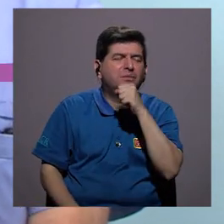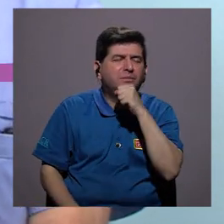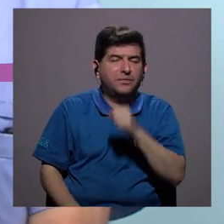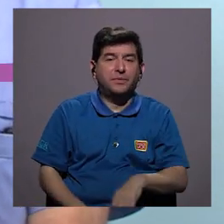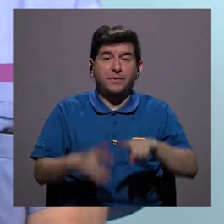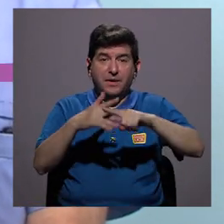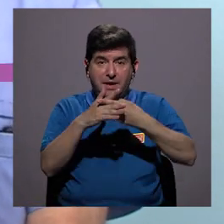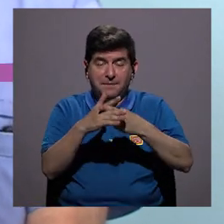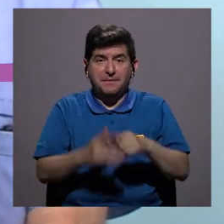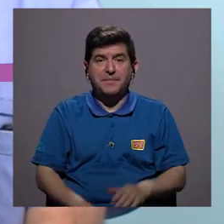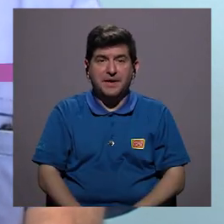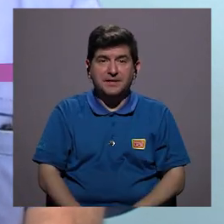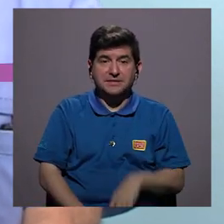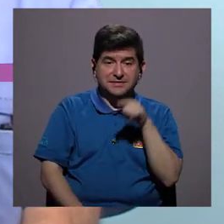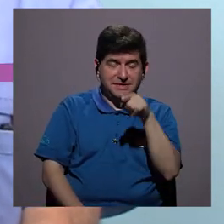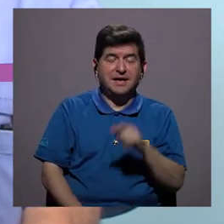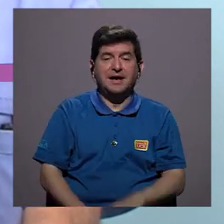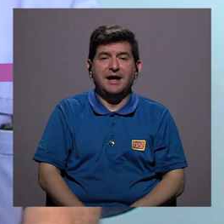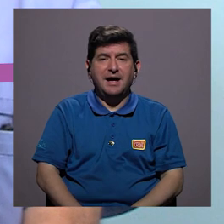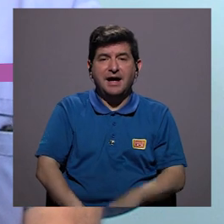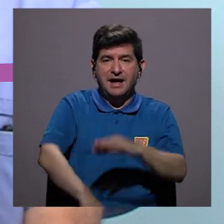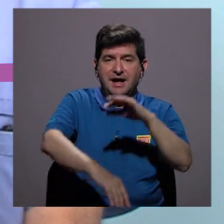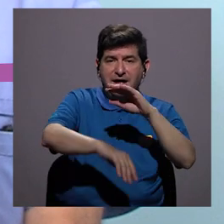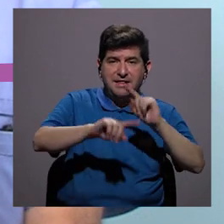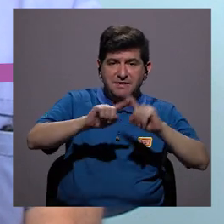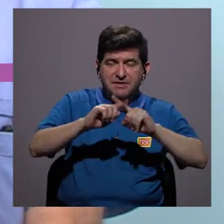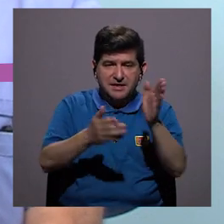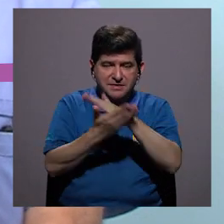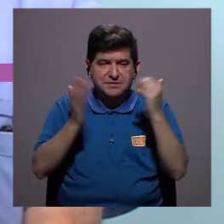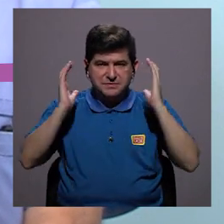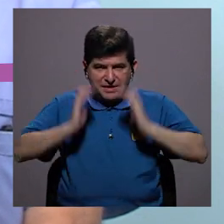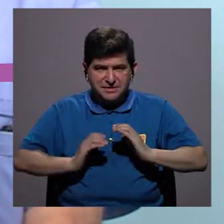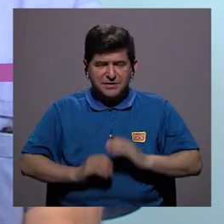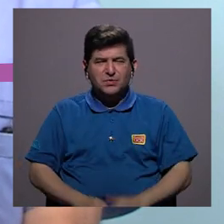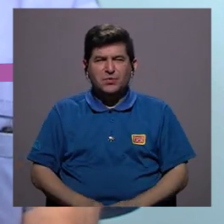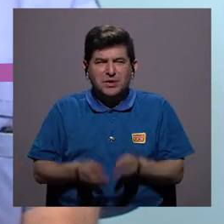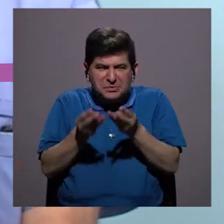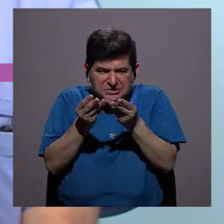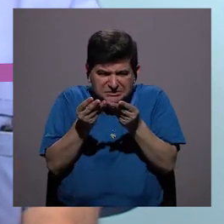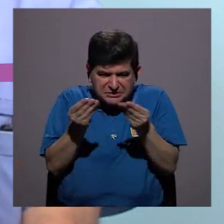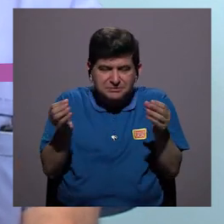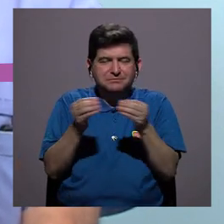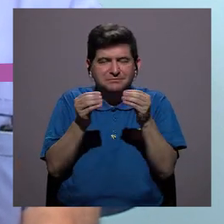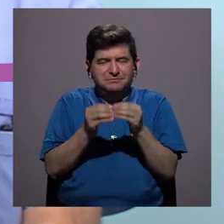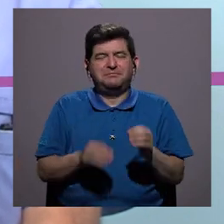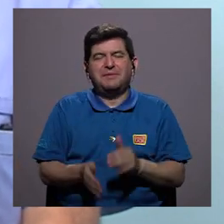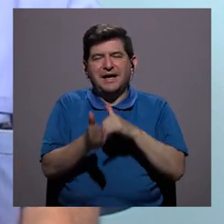ya empiezan los tejidos a involucionar o a deteriorarse, entonces también tienden a